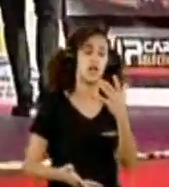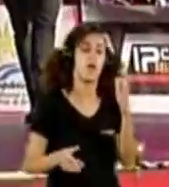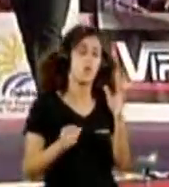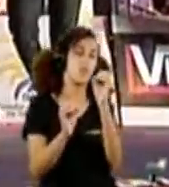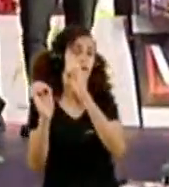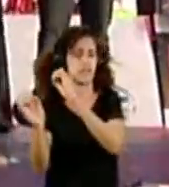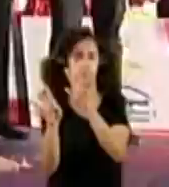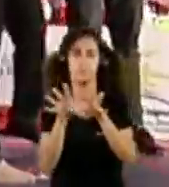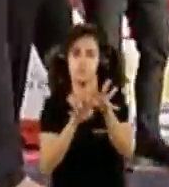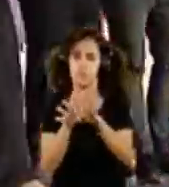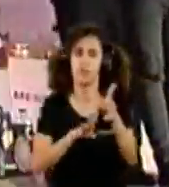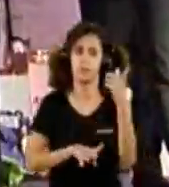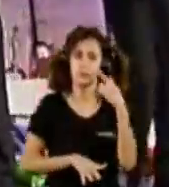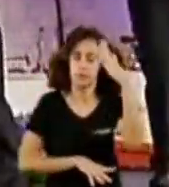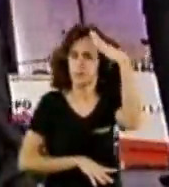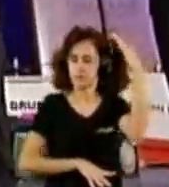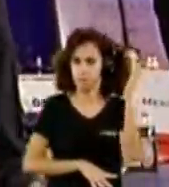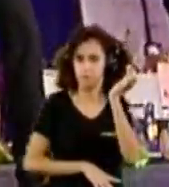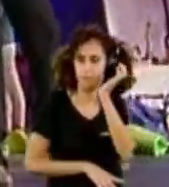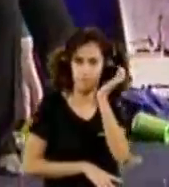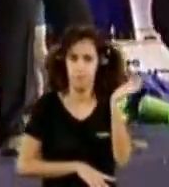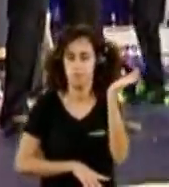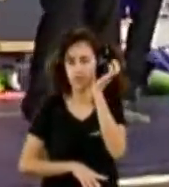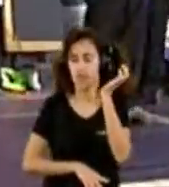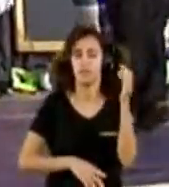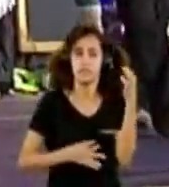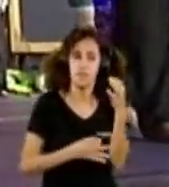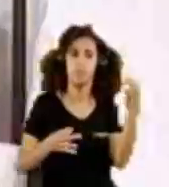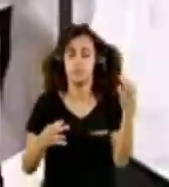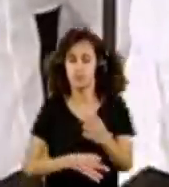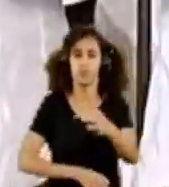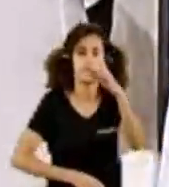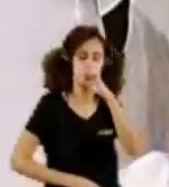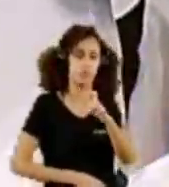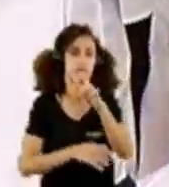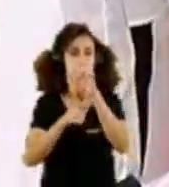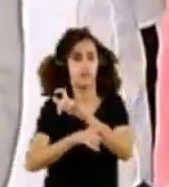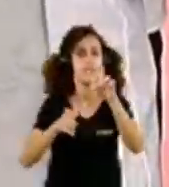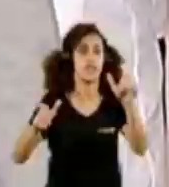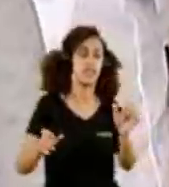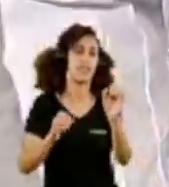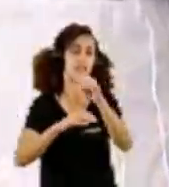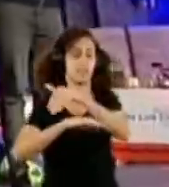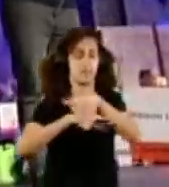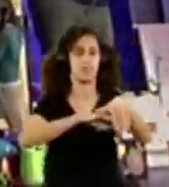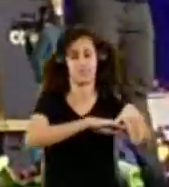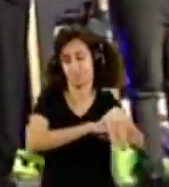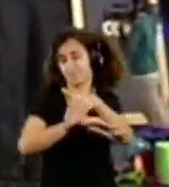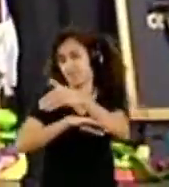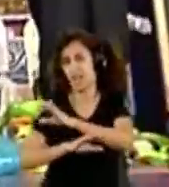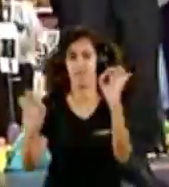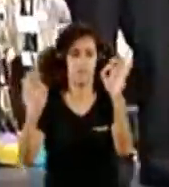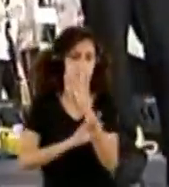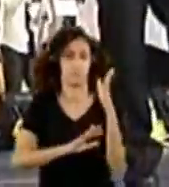Nuestra querida concejal, los barrios olvidando están, no ves a grupos actuando en la triste